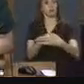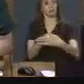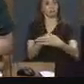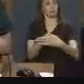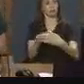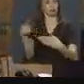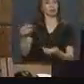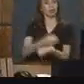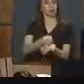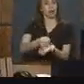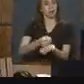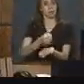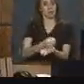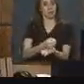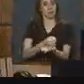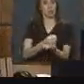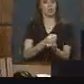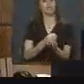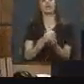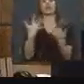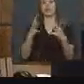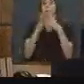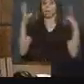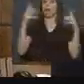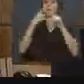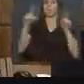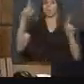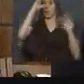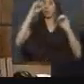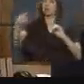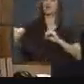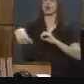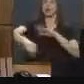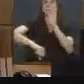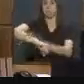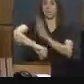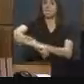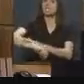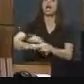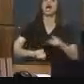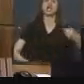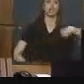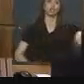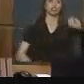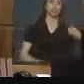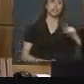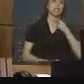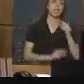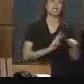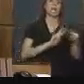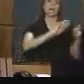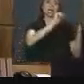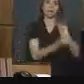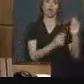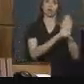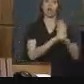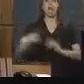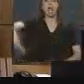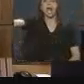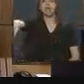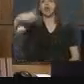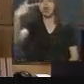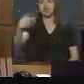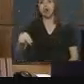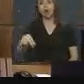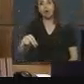su tramitación, porque tenemos una diferencia grande, sustantiva, con la derecha. Nosotros queremos reforma, ellos no. Y hoy día, por lo tanto,